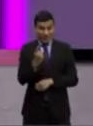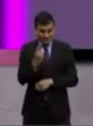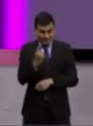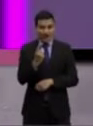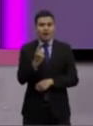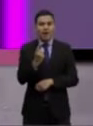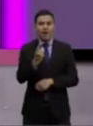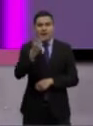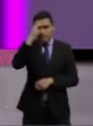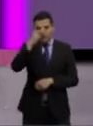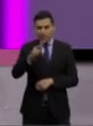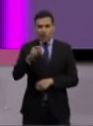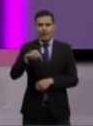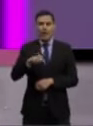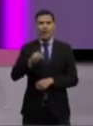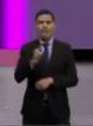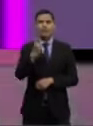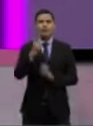atrajo México